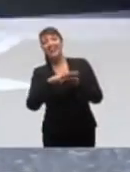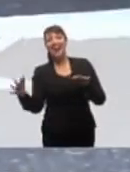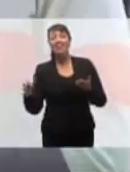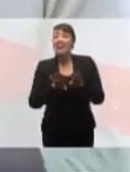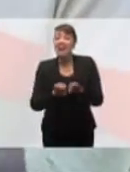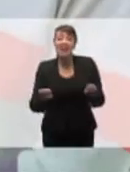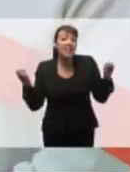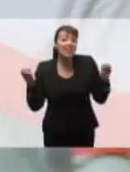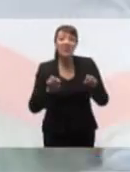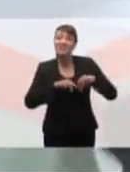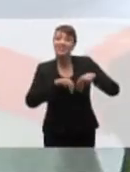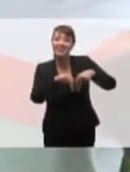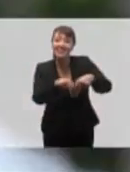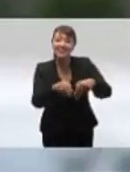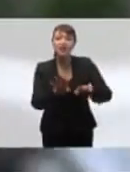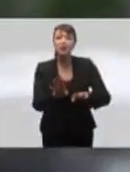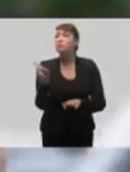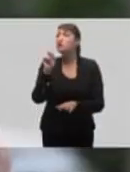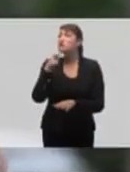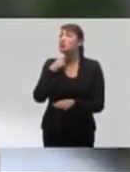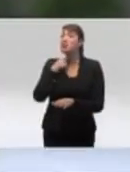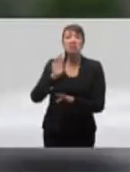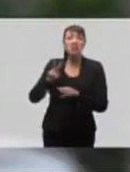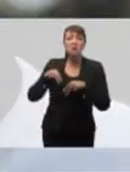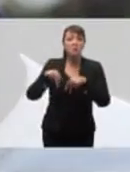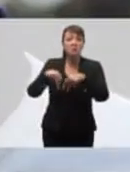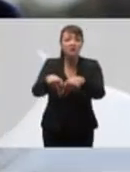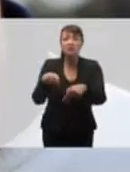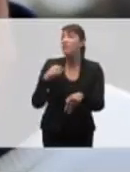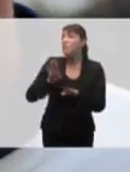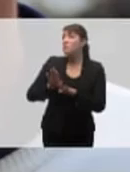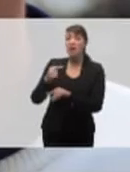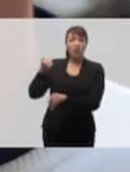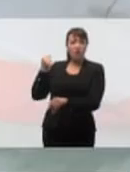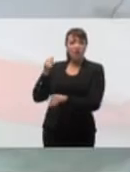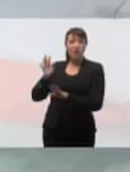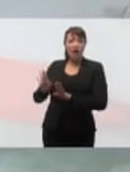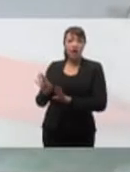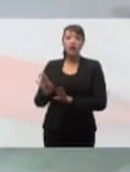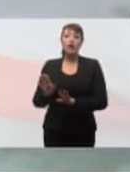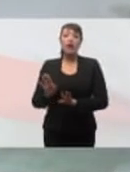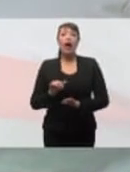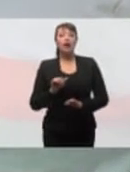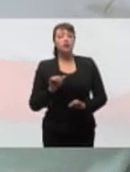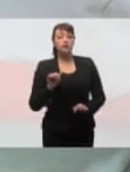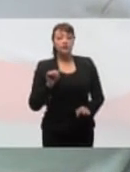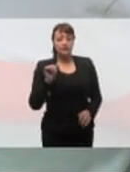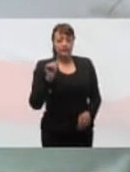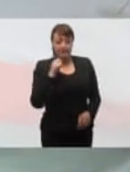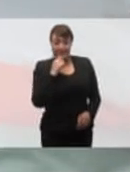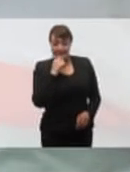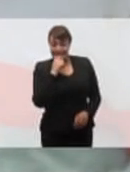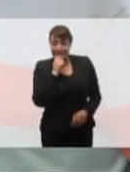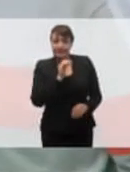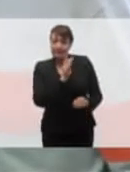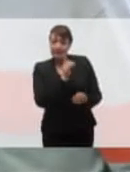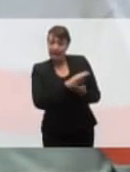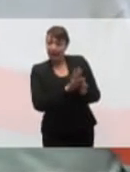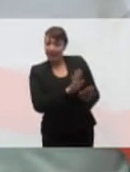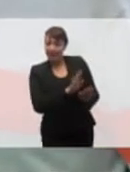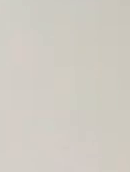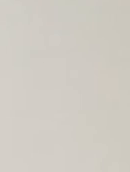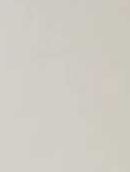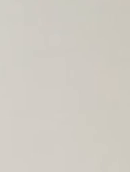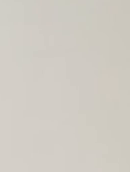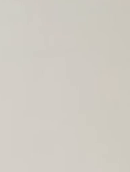cómo tratar a las personas con discapacidad y cómo referirse a una persona con discapacidad. Y tercero, dentro de estas barreras actitudinales